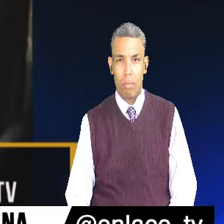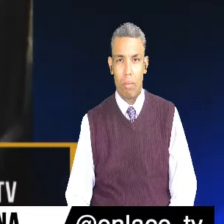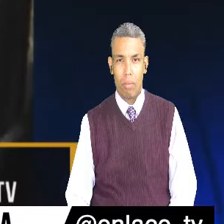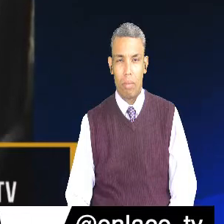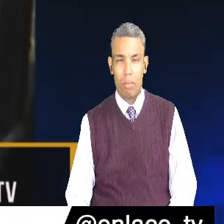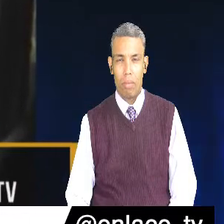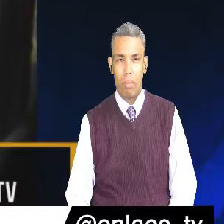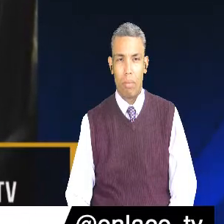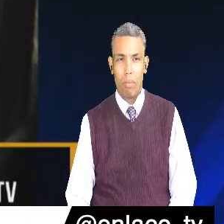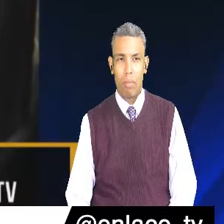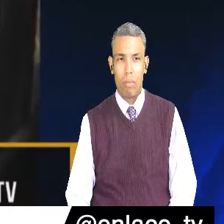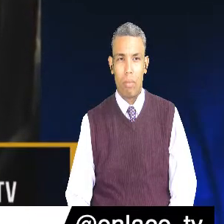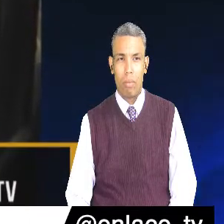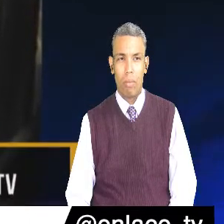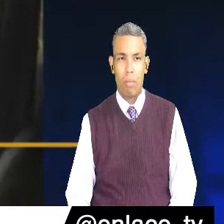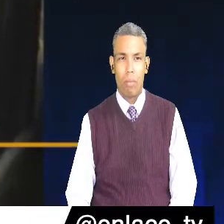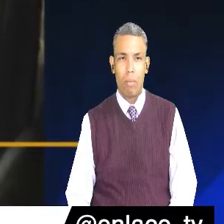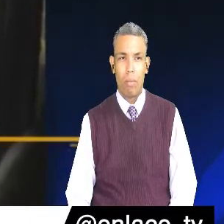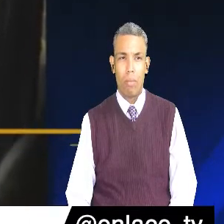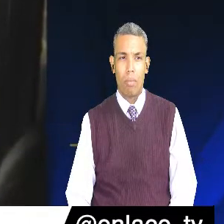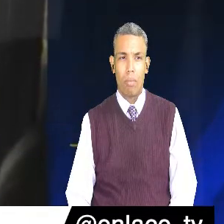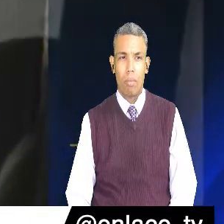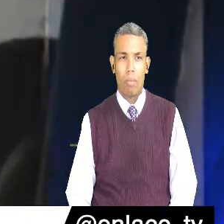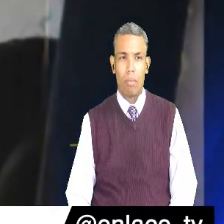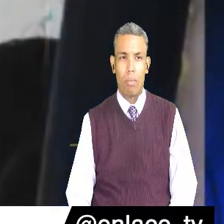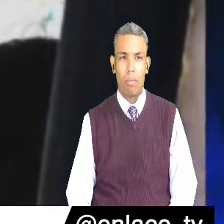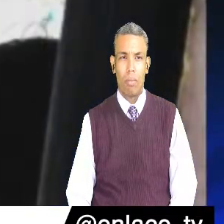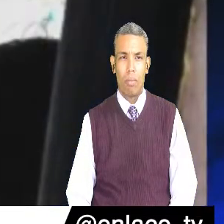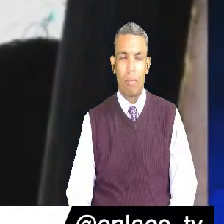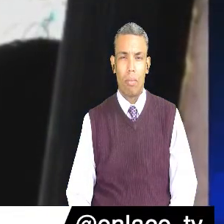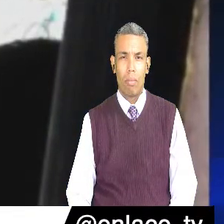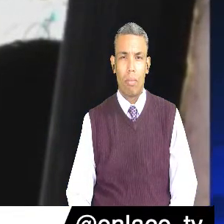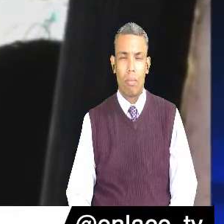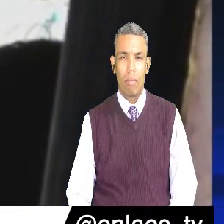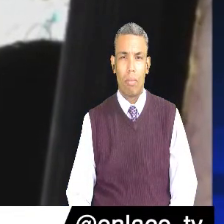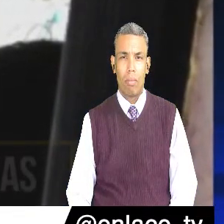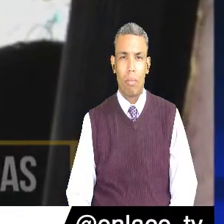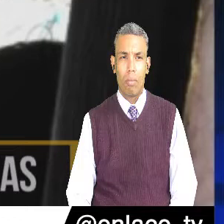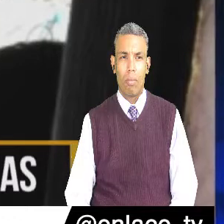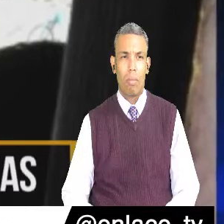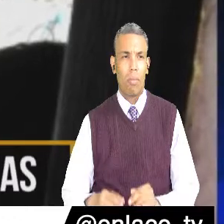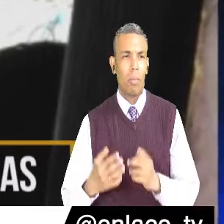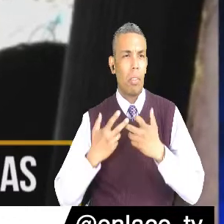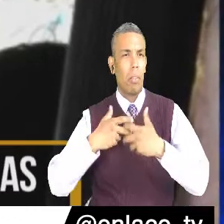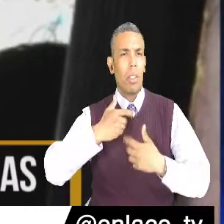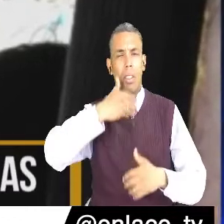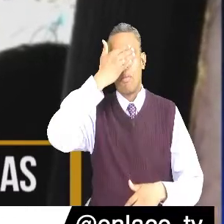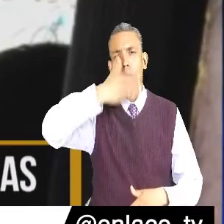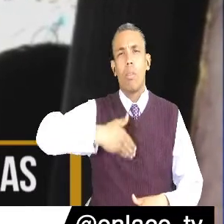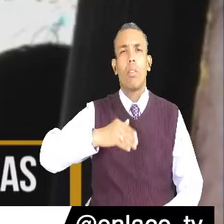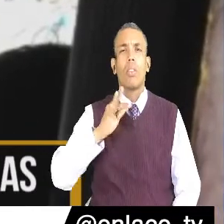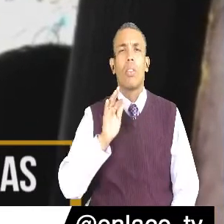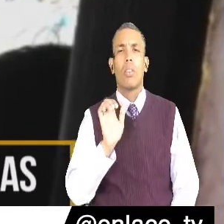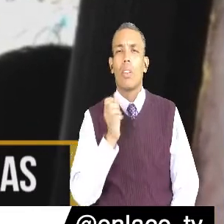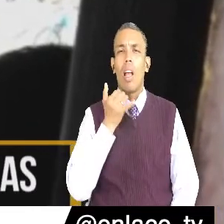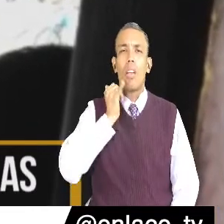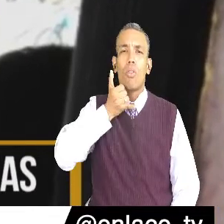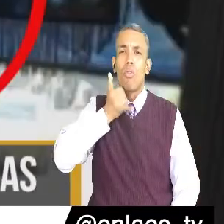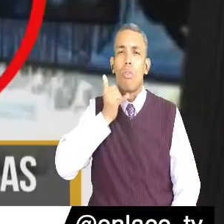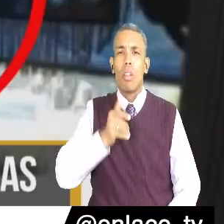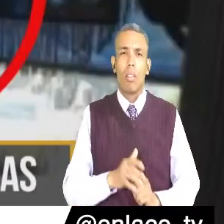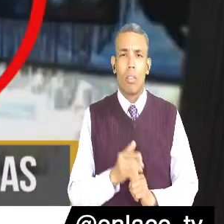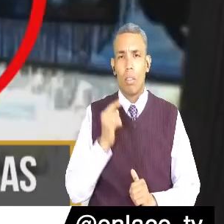que hace un estudiante contra el conductor de un vehículo público al servicio de la empresa Trans San Silvestre, a quien se observa por el retrovisor hablando